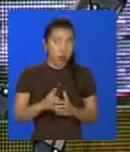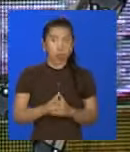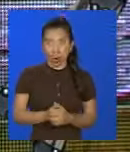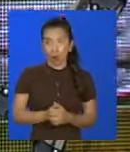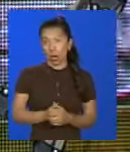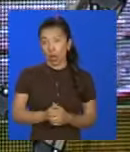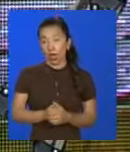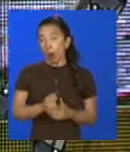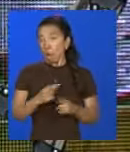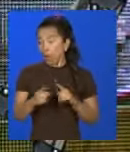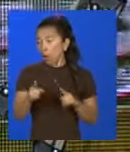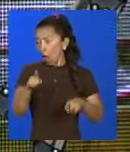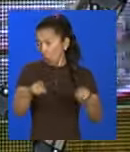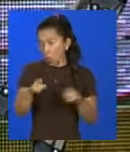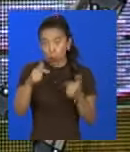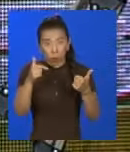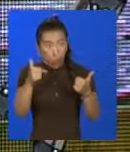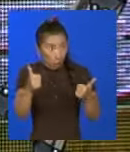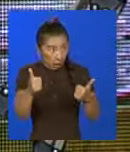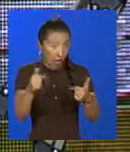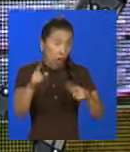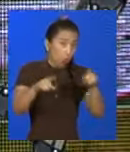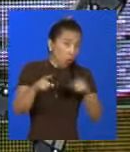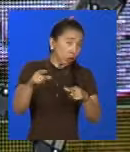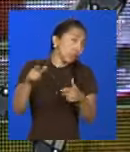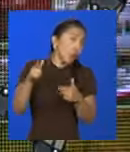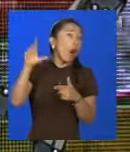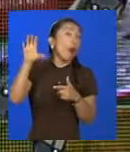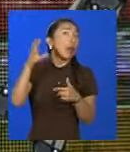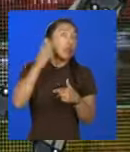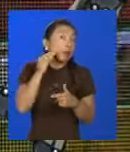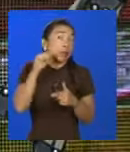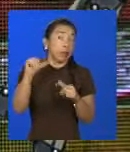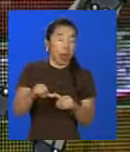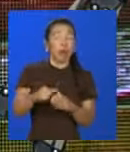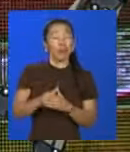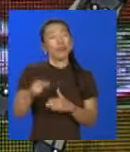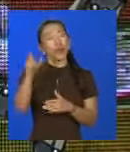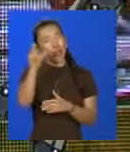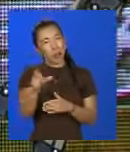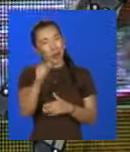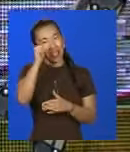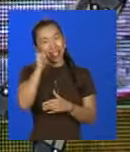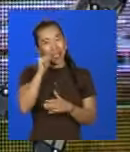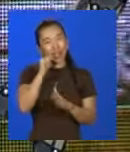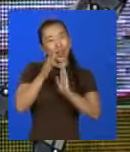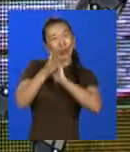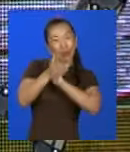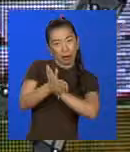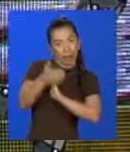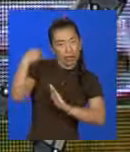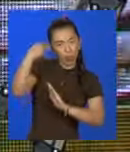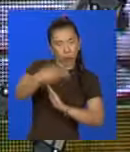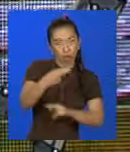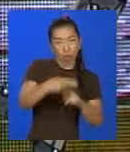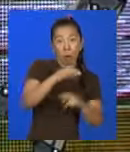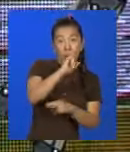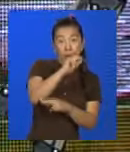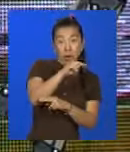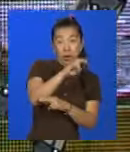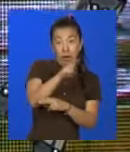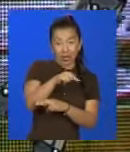relativo. No. Lo decía una de los personajes de una de las historias más dramáticas que tenemos, que son Inés Acosta y Hernando